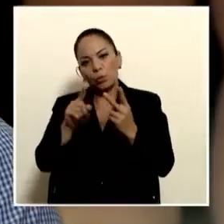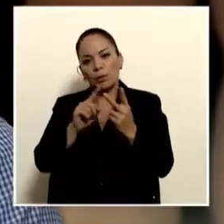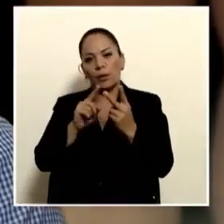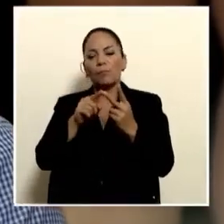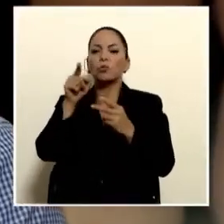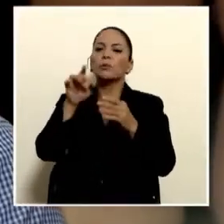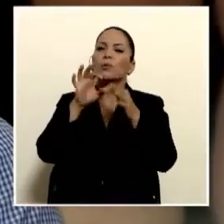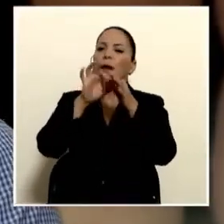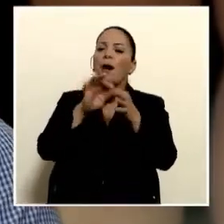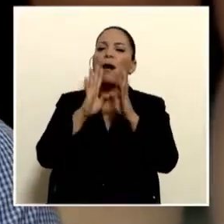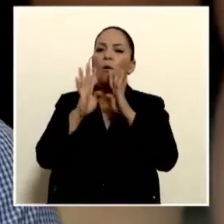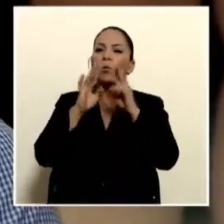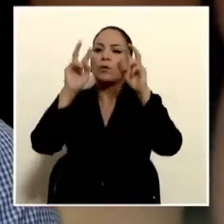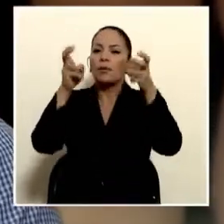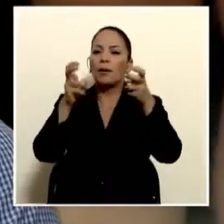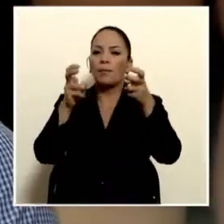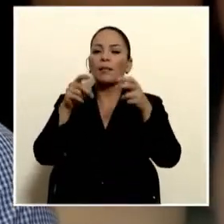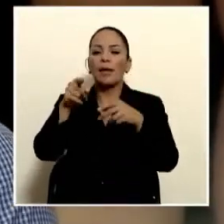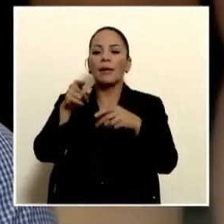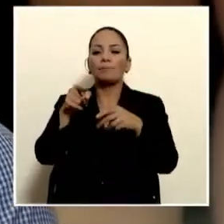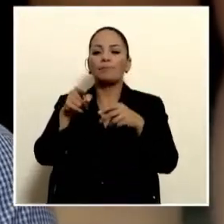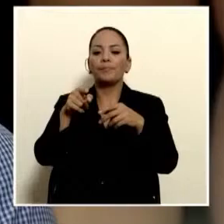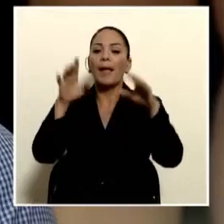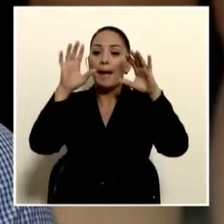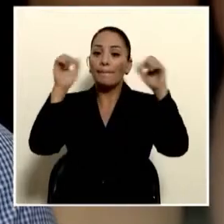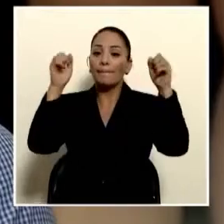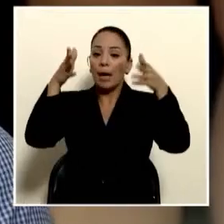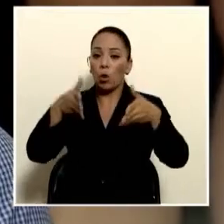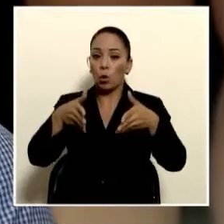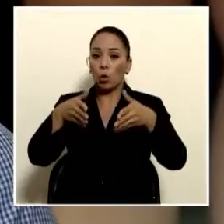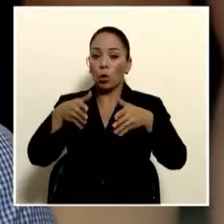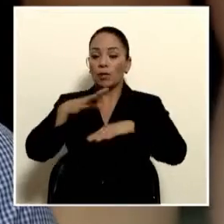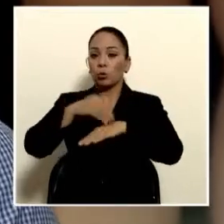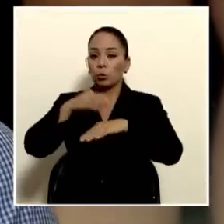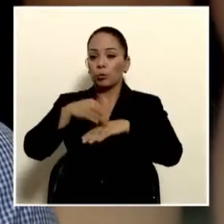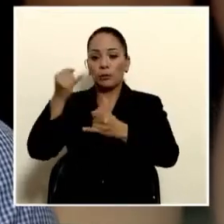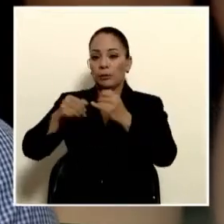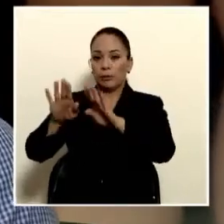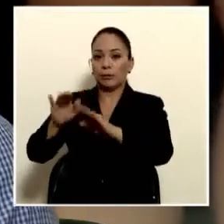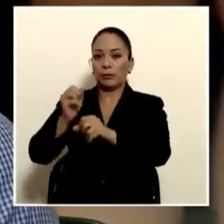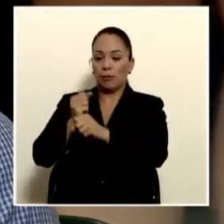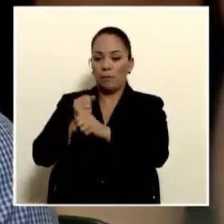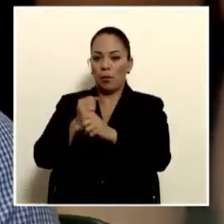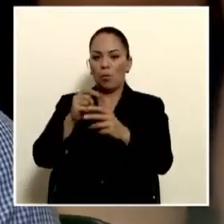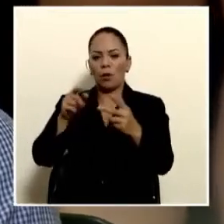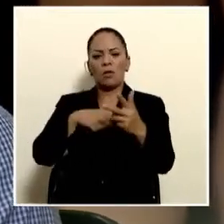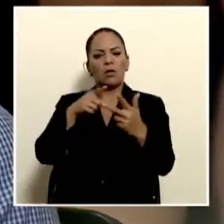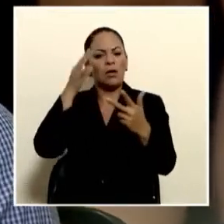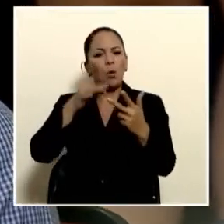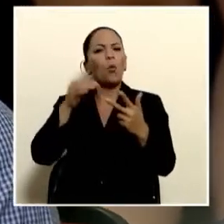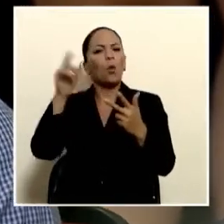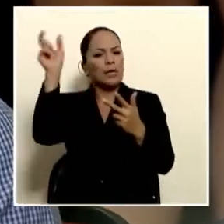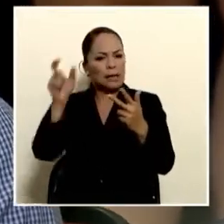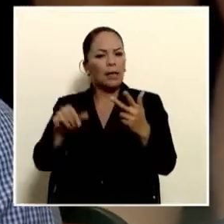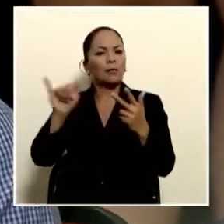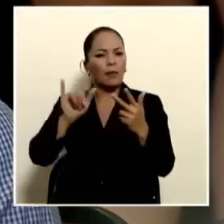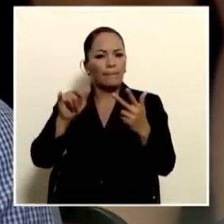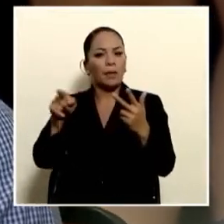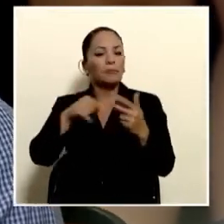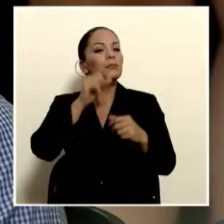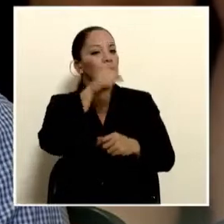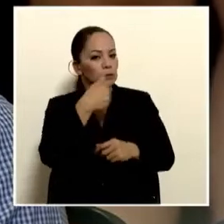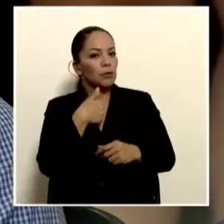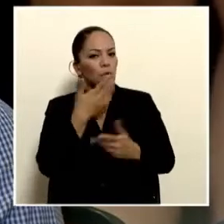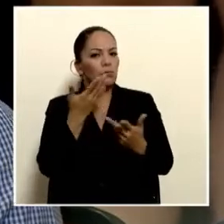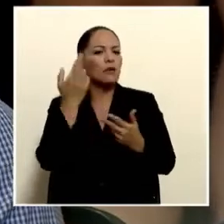hizo alusión respecto al cese del embajador en Suiza. Tengo entendido también de que en Italia, al parecer, se dio lo mismo. Quisiera saber